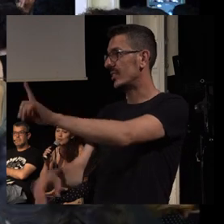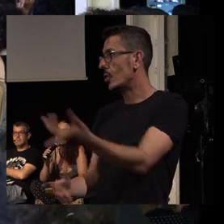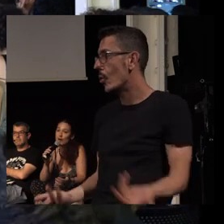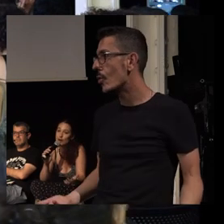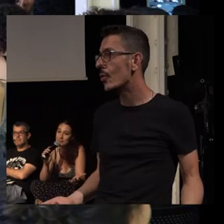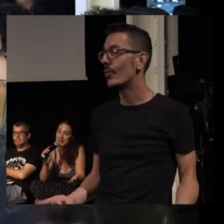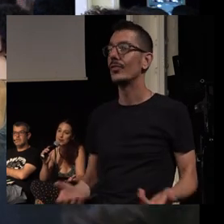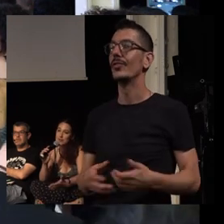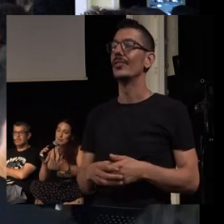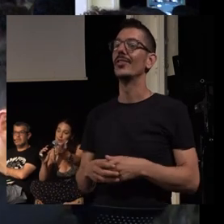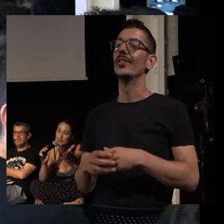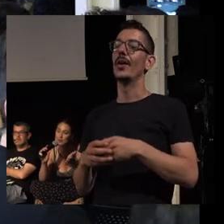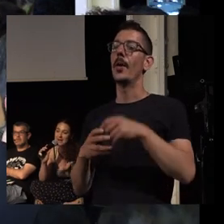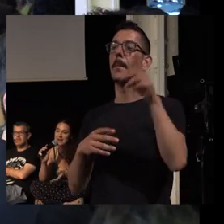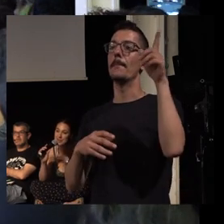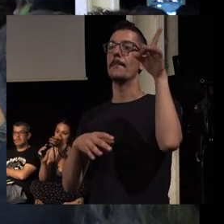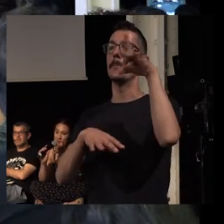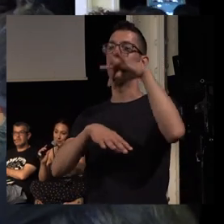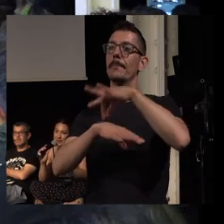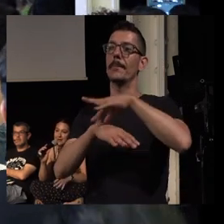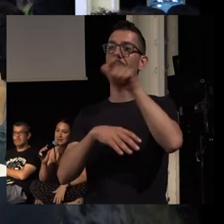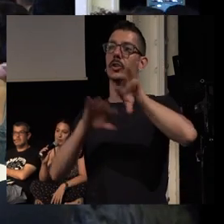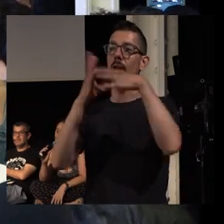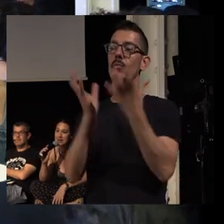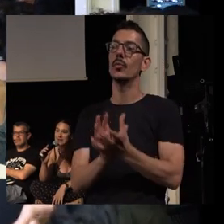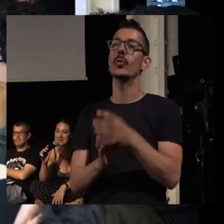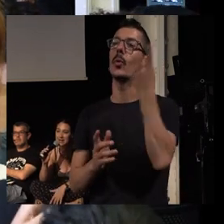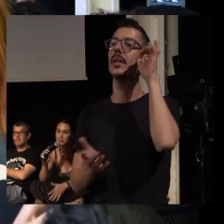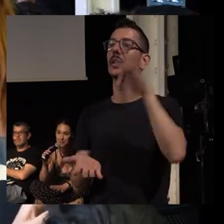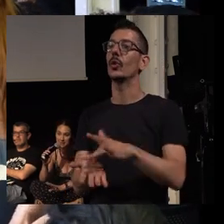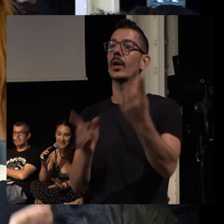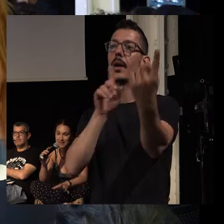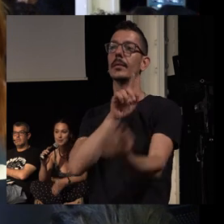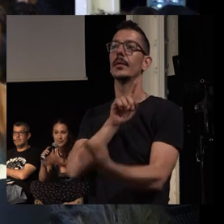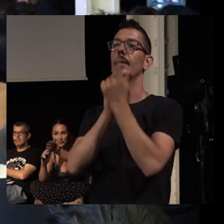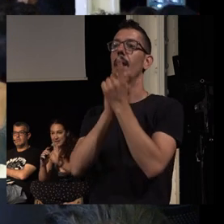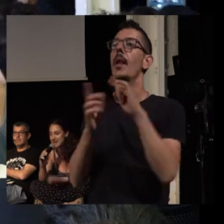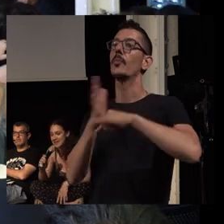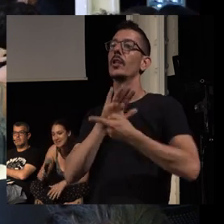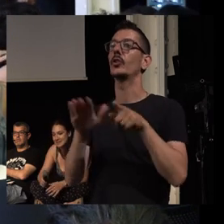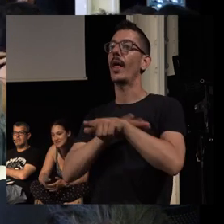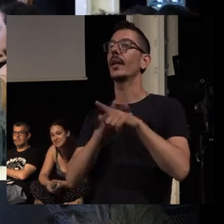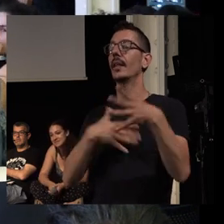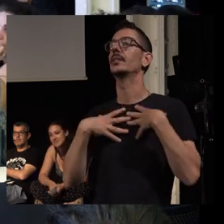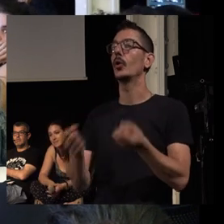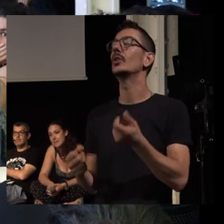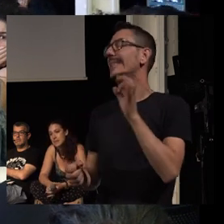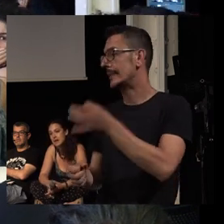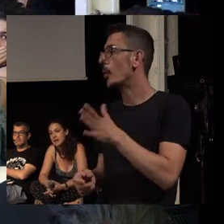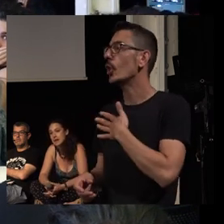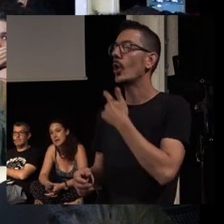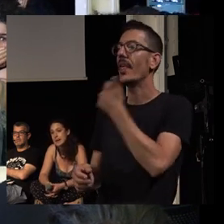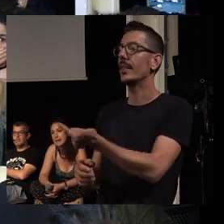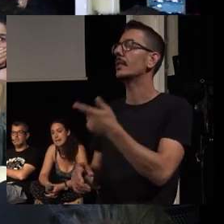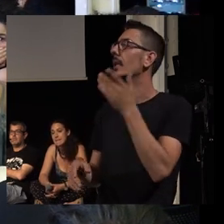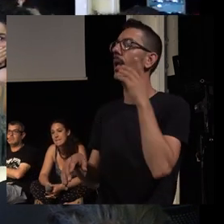Médicos del Mundo, yo... Médicos del Mundo estuvo un día explicándonos el proyecto de agentes de salud, me refería. Sí, pero... no, pero que quiero decirte que yo todas las semanas voy a repartir